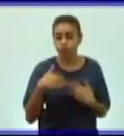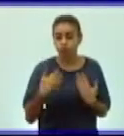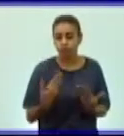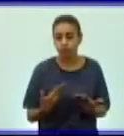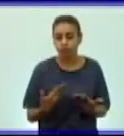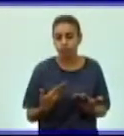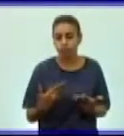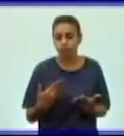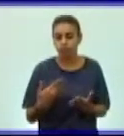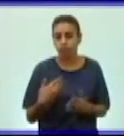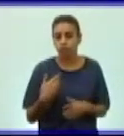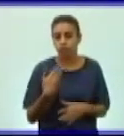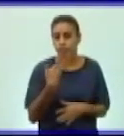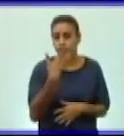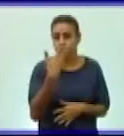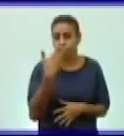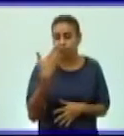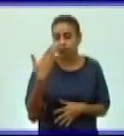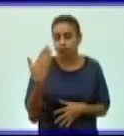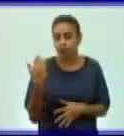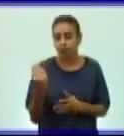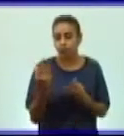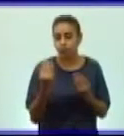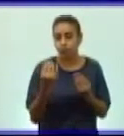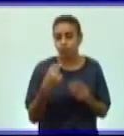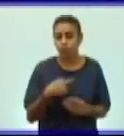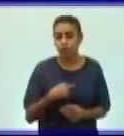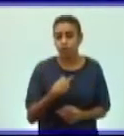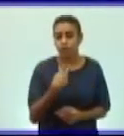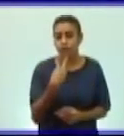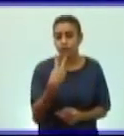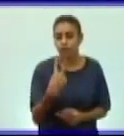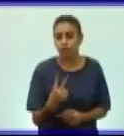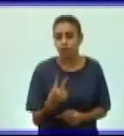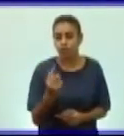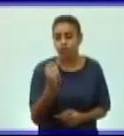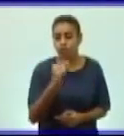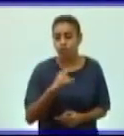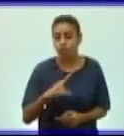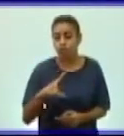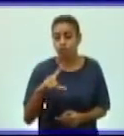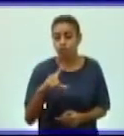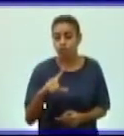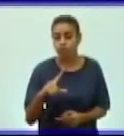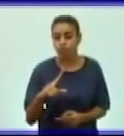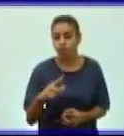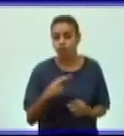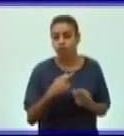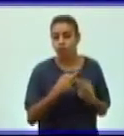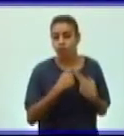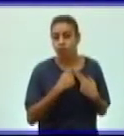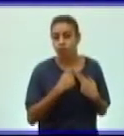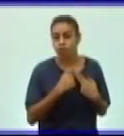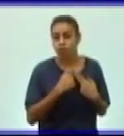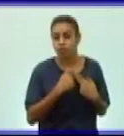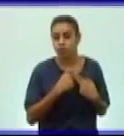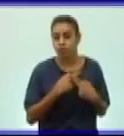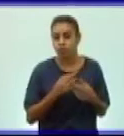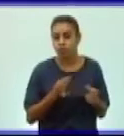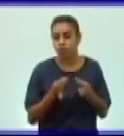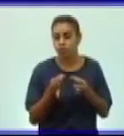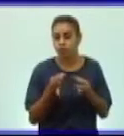estaba abandonando sensiblemente los valores del socialismo, el valor incluso de responsabilidad ante las funciones, ante las